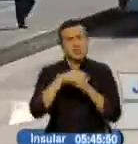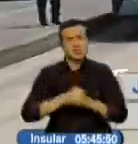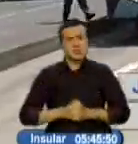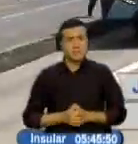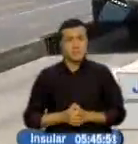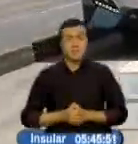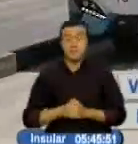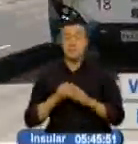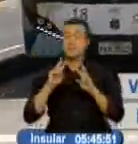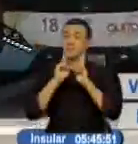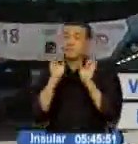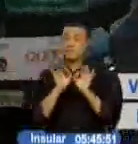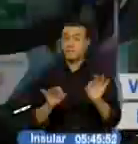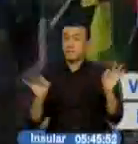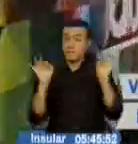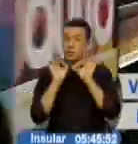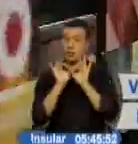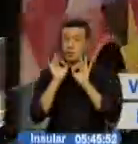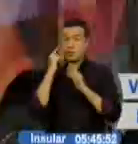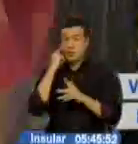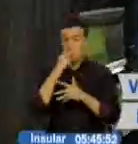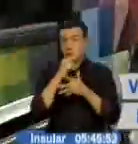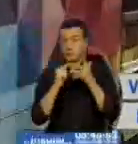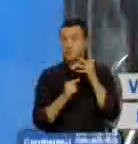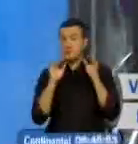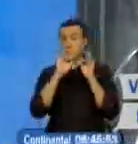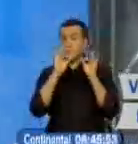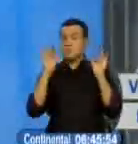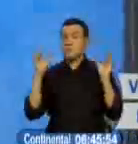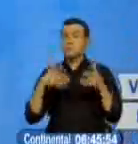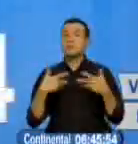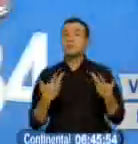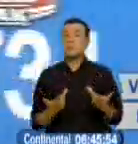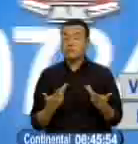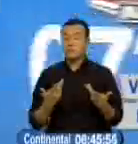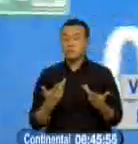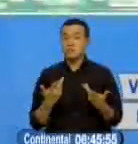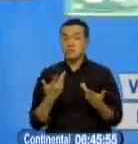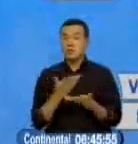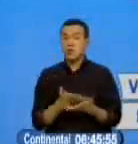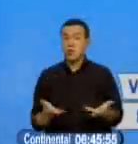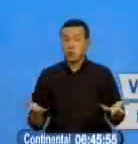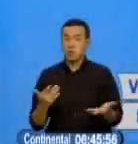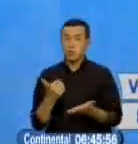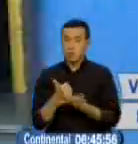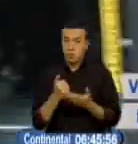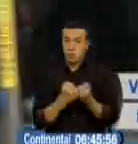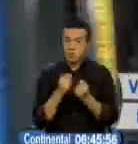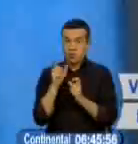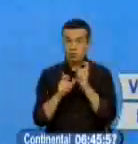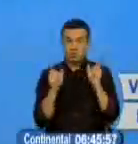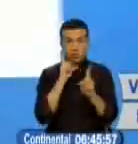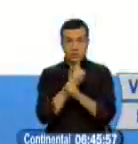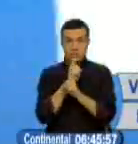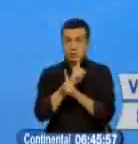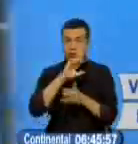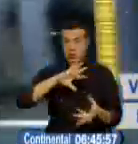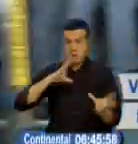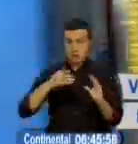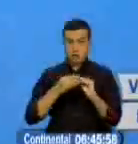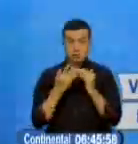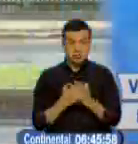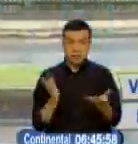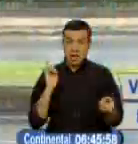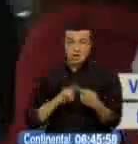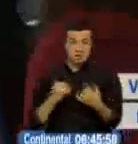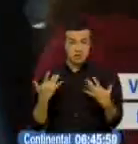tema prioritario que se estableció dentro de los indicadores de calidad es el de acoplar las unidades en beneficio de las personas con discapacidad. Algo que